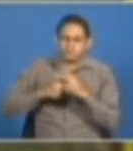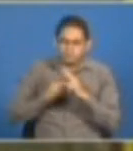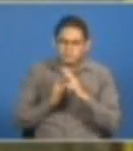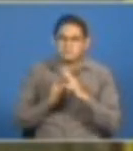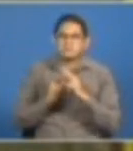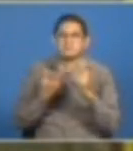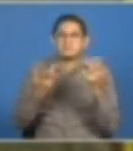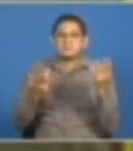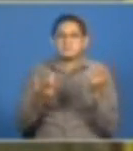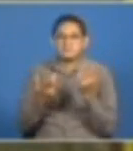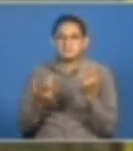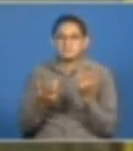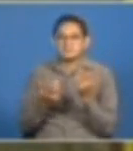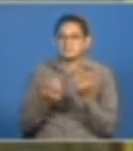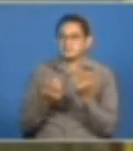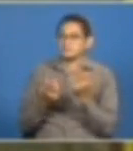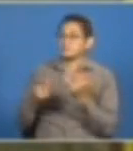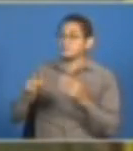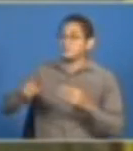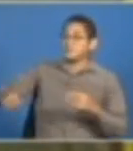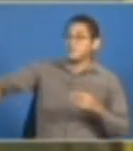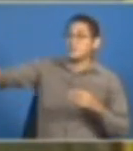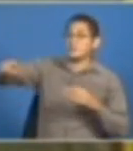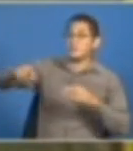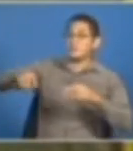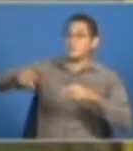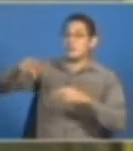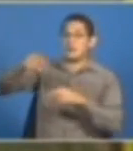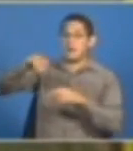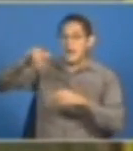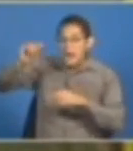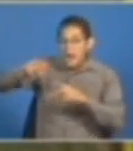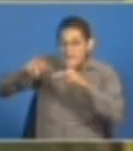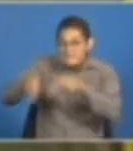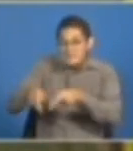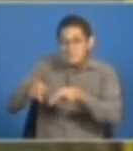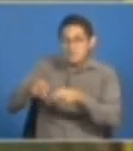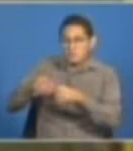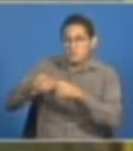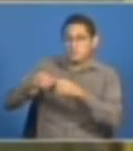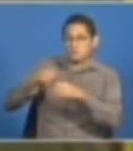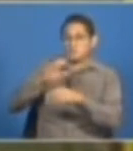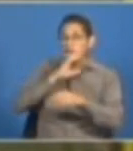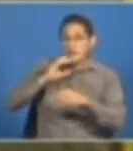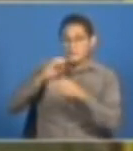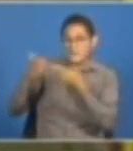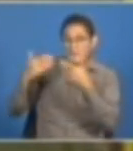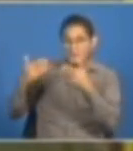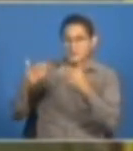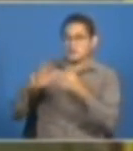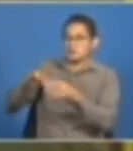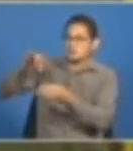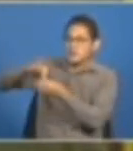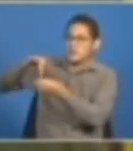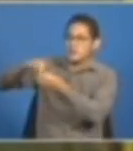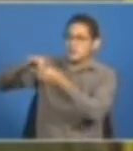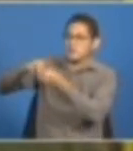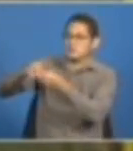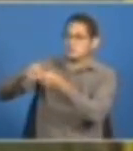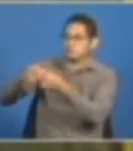humana de hacer producir en nuestro suelo nuestros alimentos y consumirlo a precio